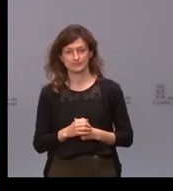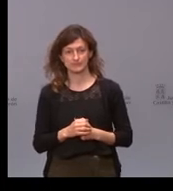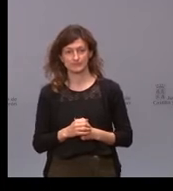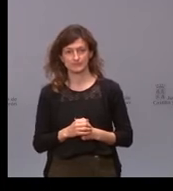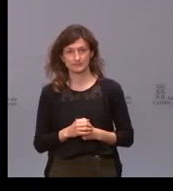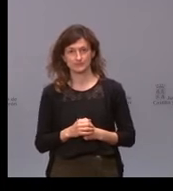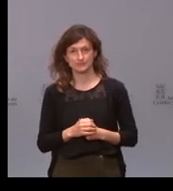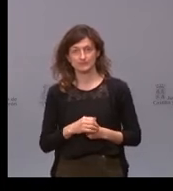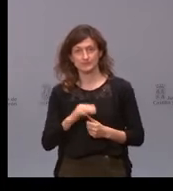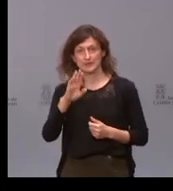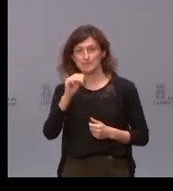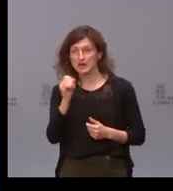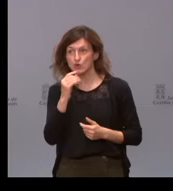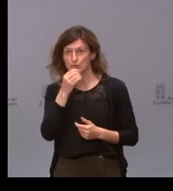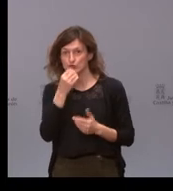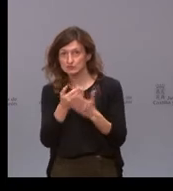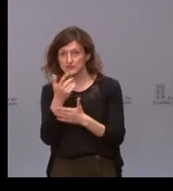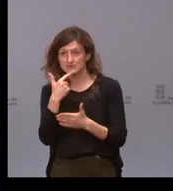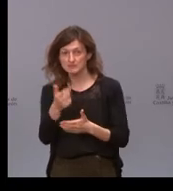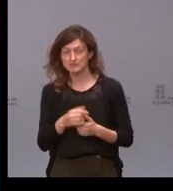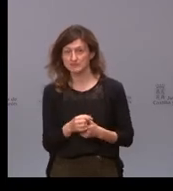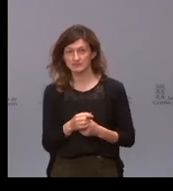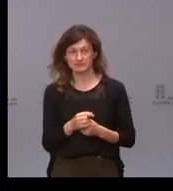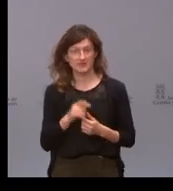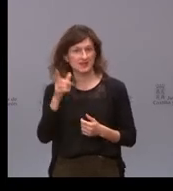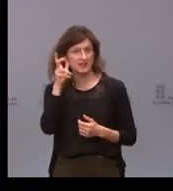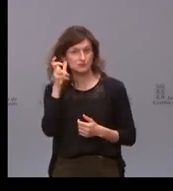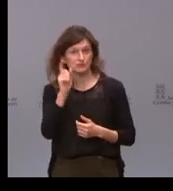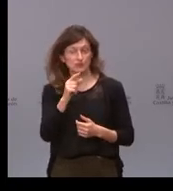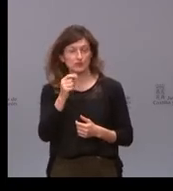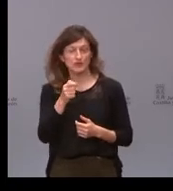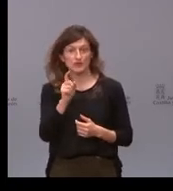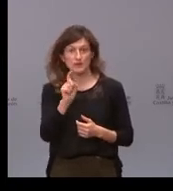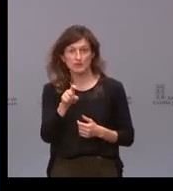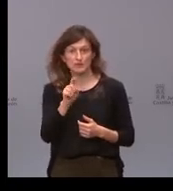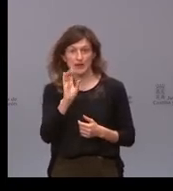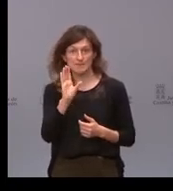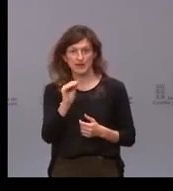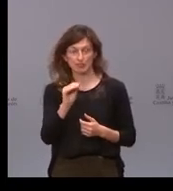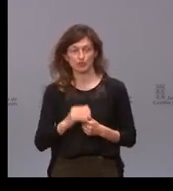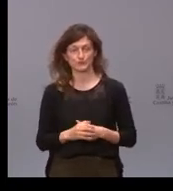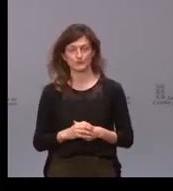paco alcántara adelante buenos días no se te escucha creo que tienes el micrófono apagado